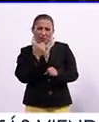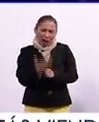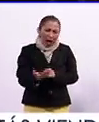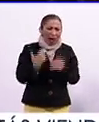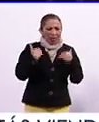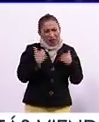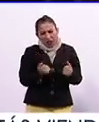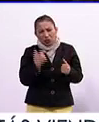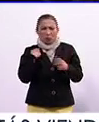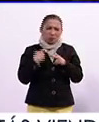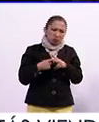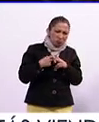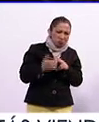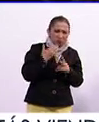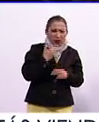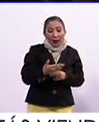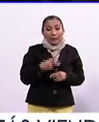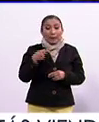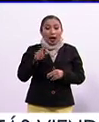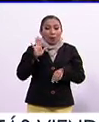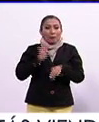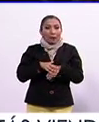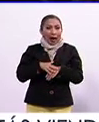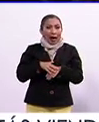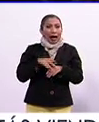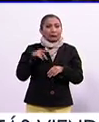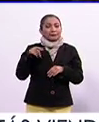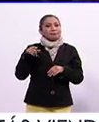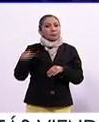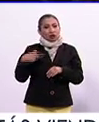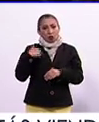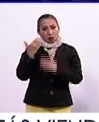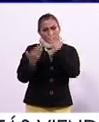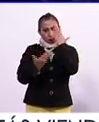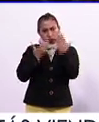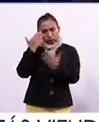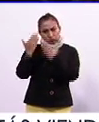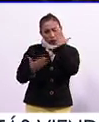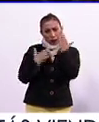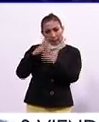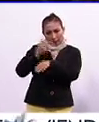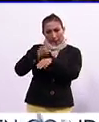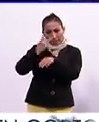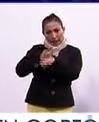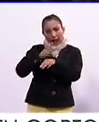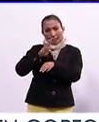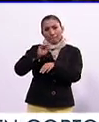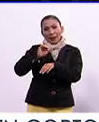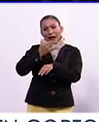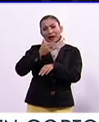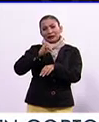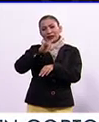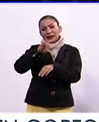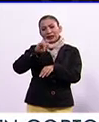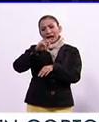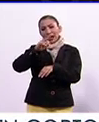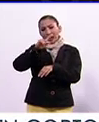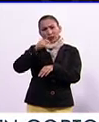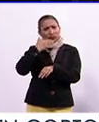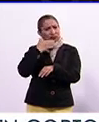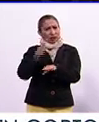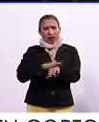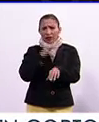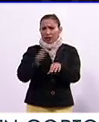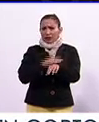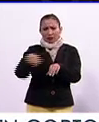o sea, entendía todo eso. Pero sobre todo ya el estudio de la preparatoria, el bachillerato, tuve